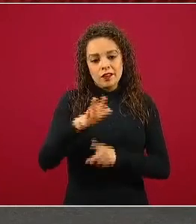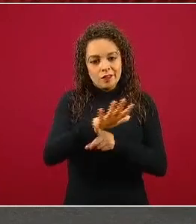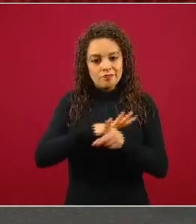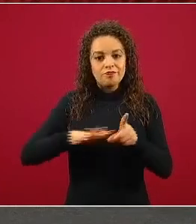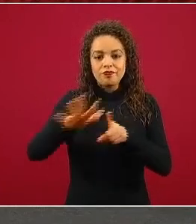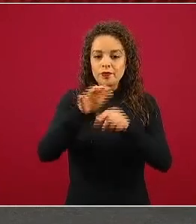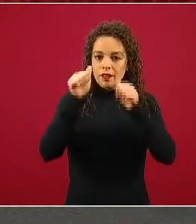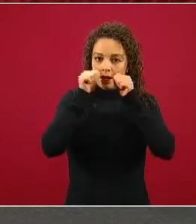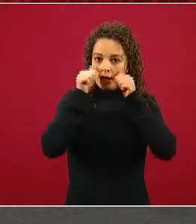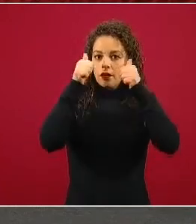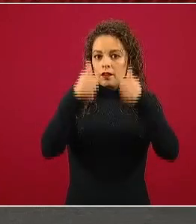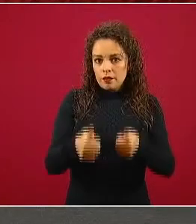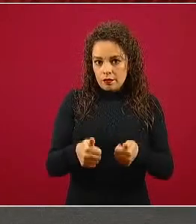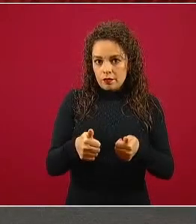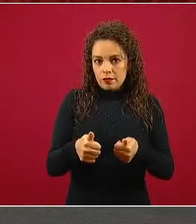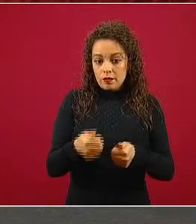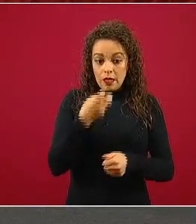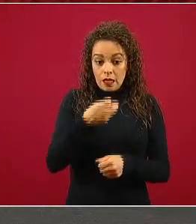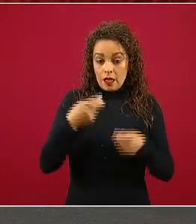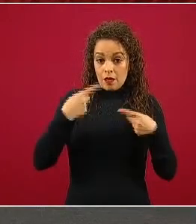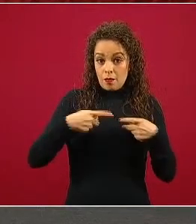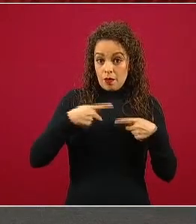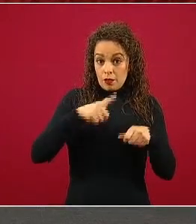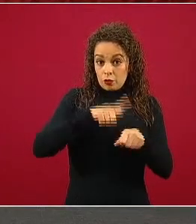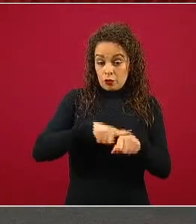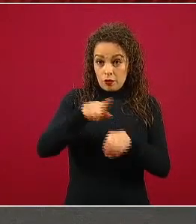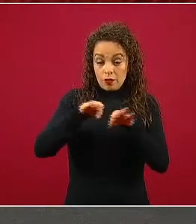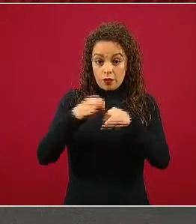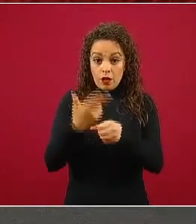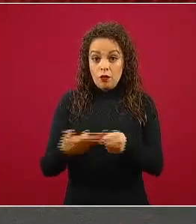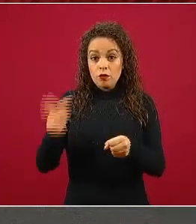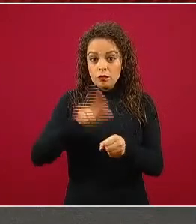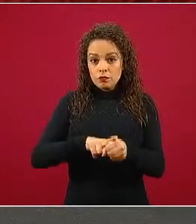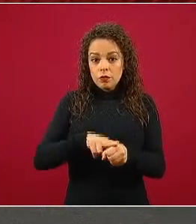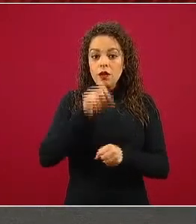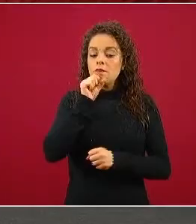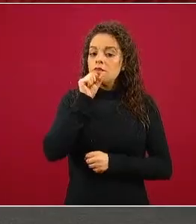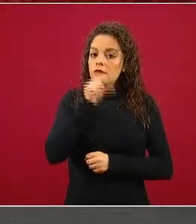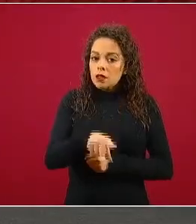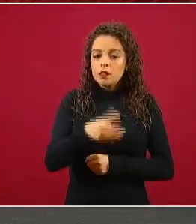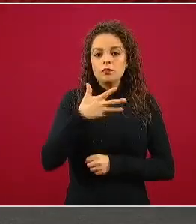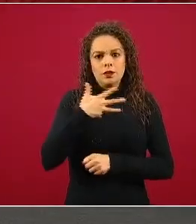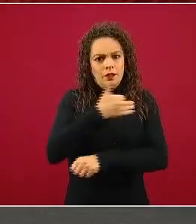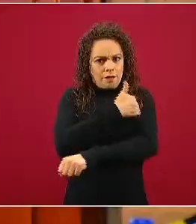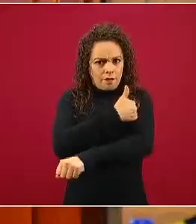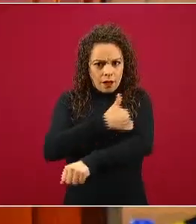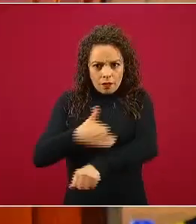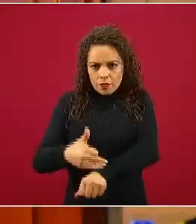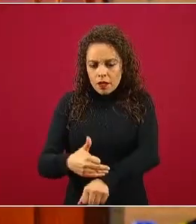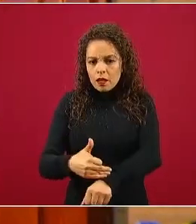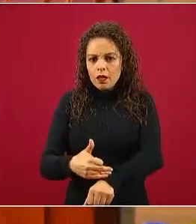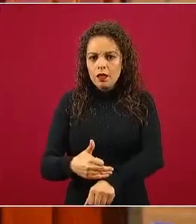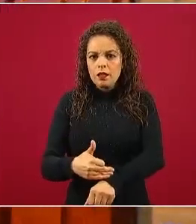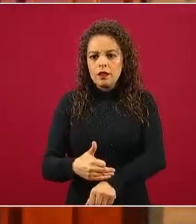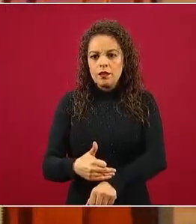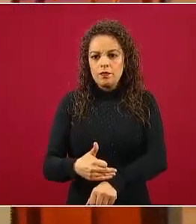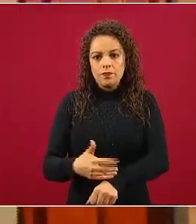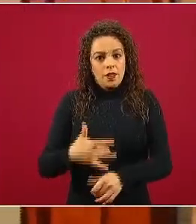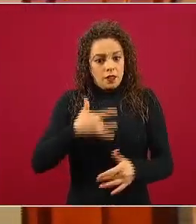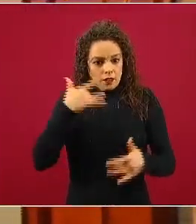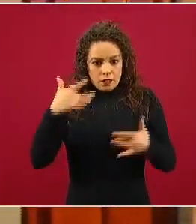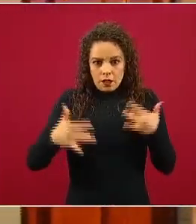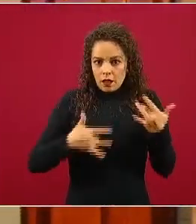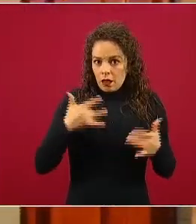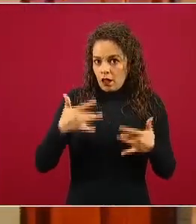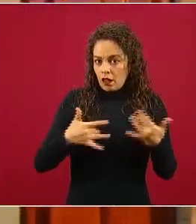que este personal también se enfrente a adversidades. Son personas también que tienen una familia, que tienen emociones y